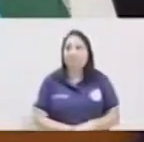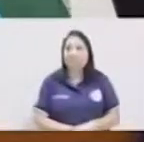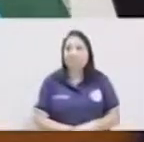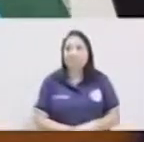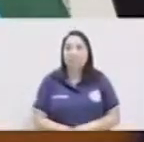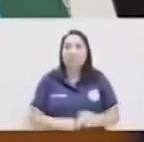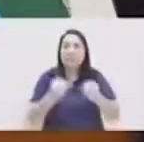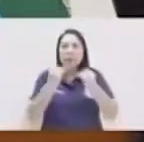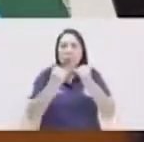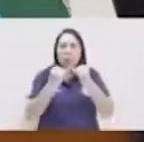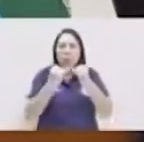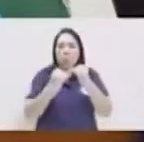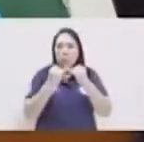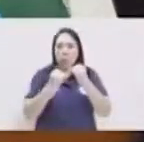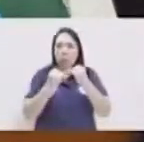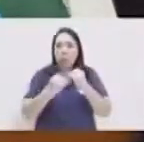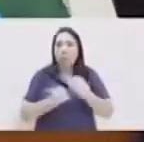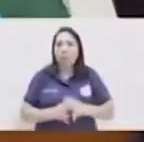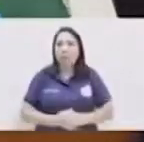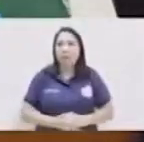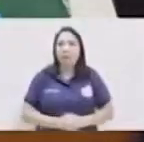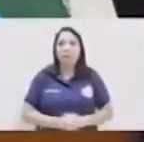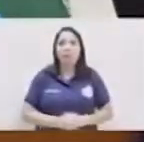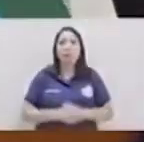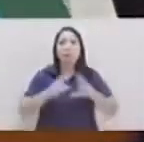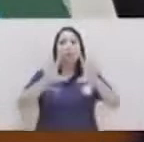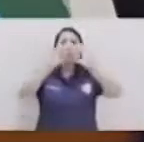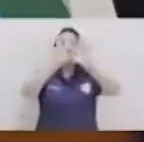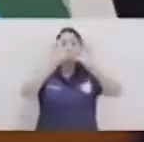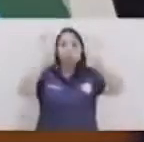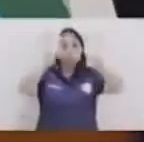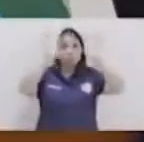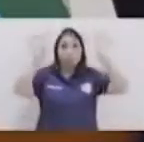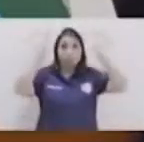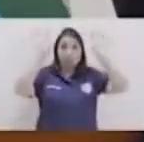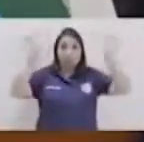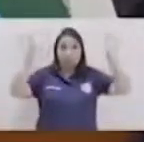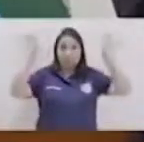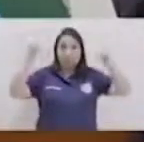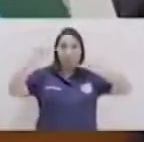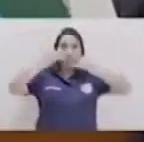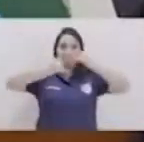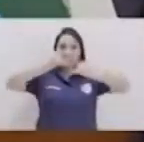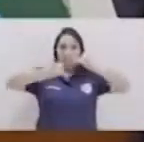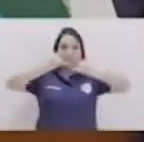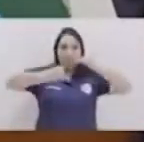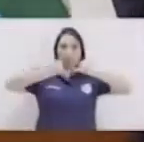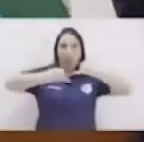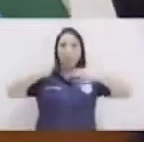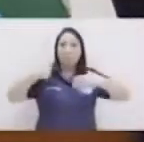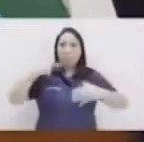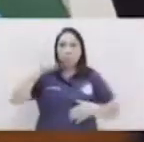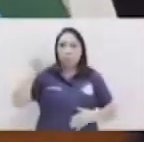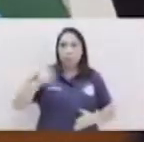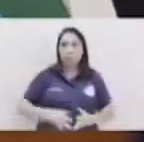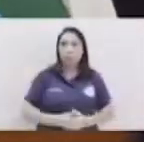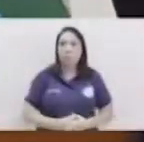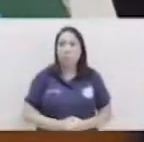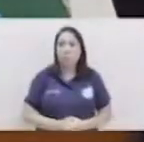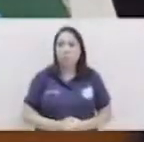último vamos a hacer lo que son las nubes. Y con eso vamos a finalizar nuestra obra de arte.